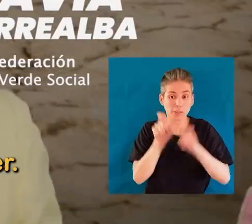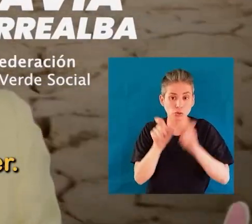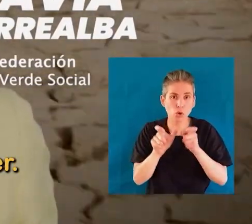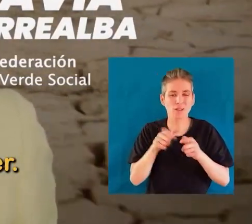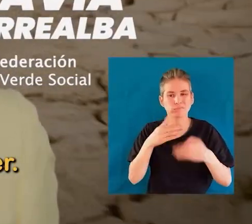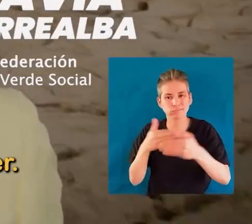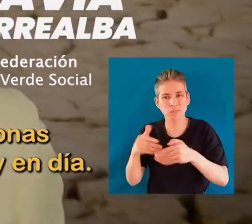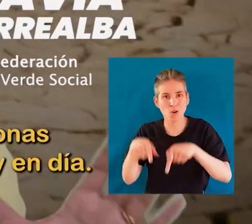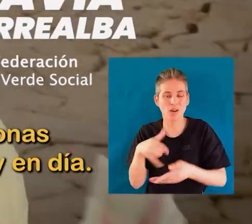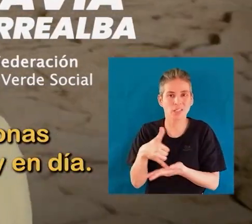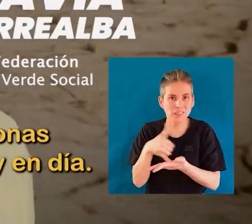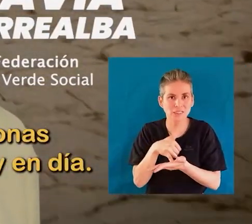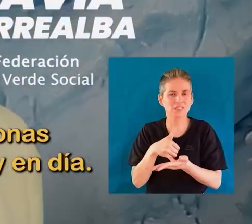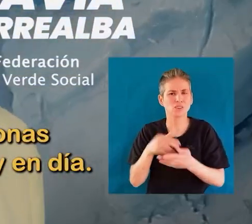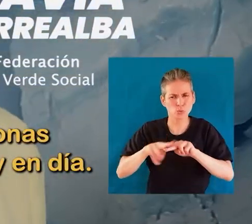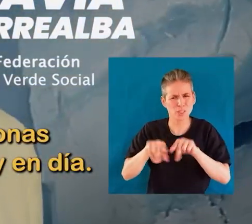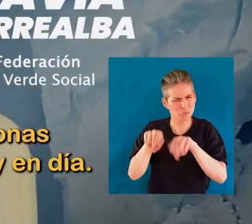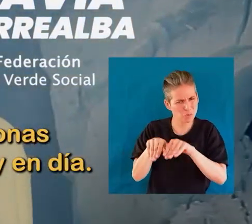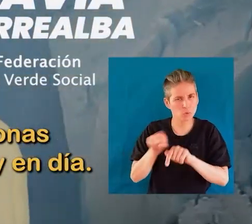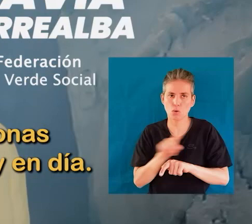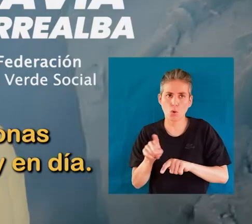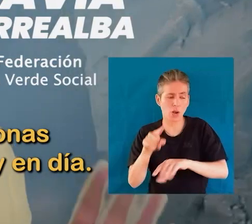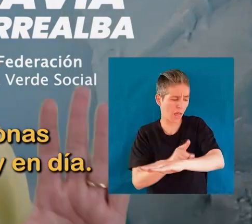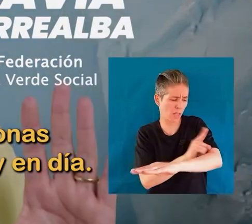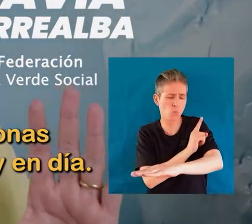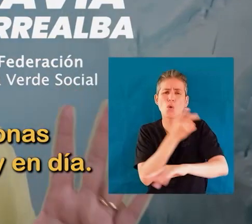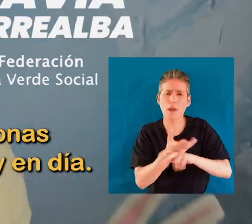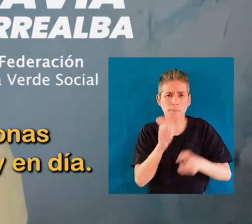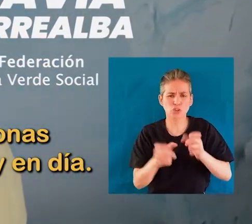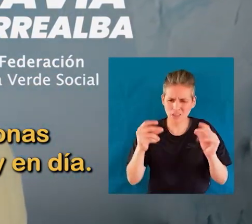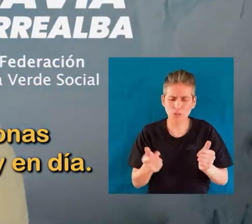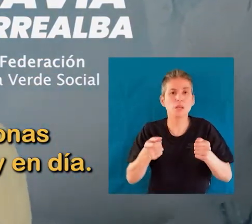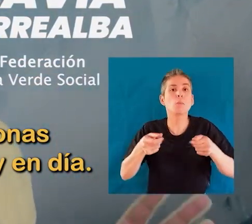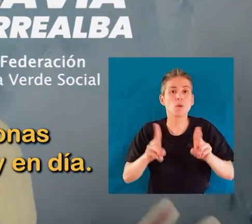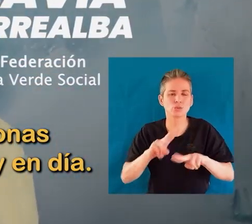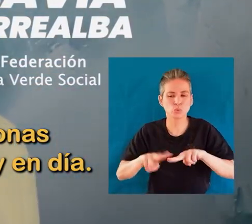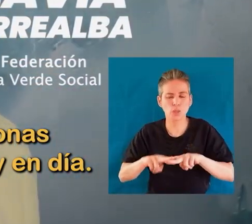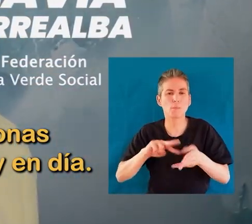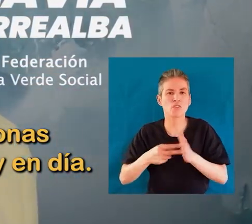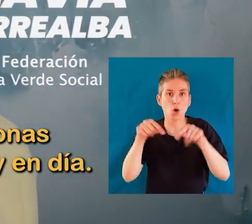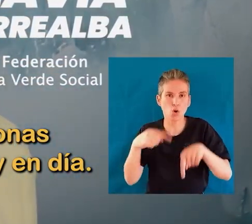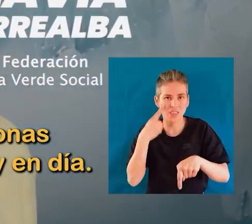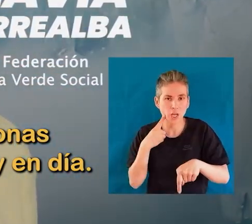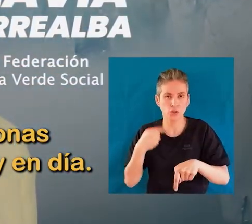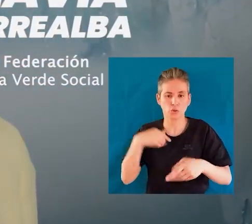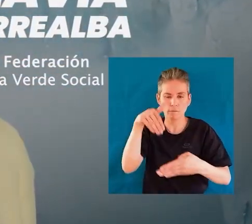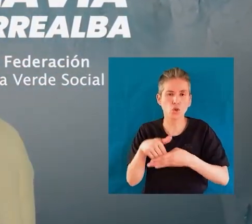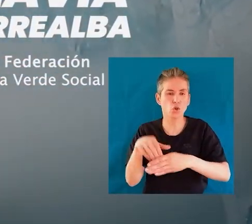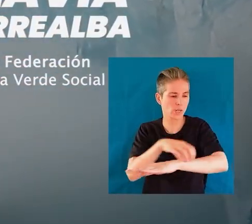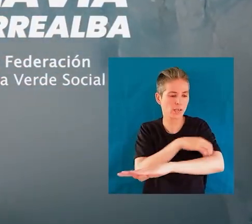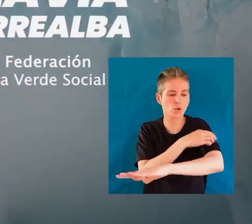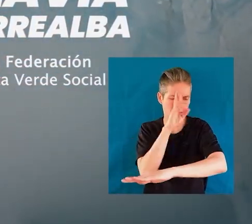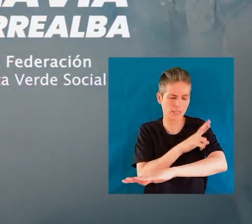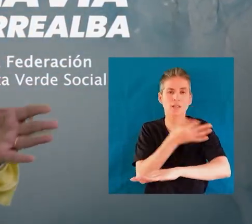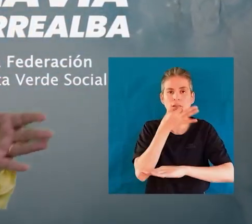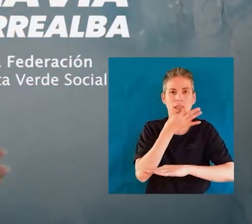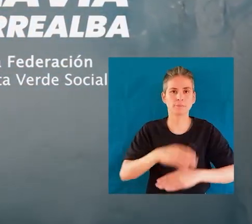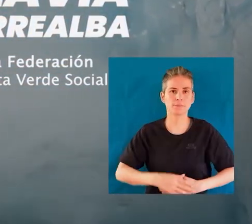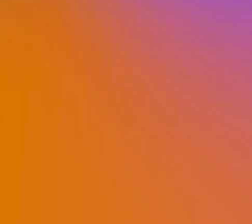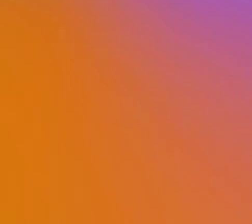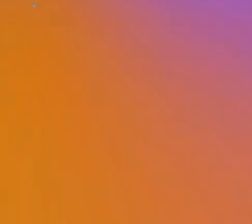no la van a resolver en cada Rincón de nuestro país existen personas talentosas para solucionar los problemas de hoy en día voto